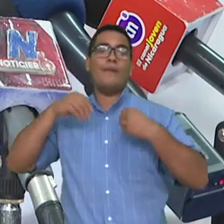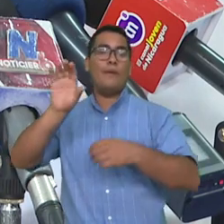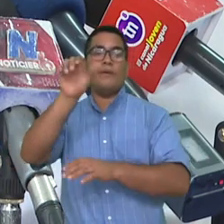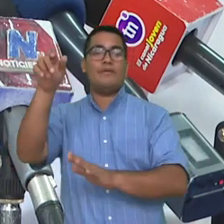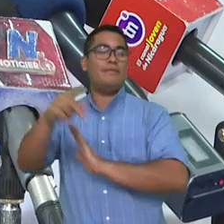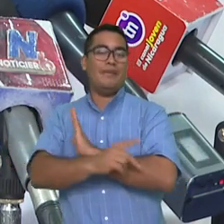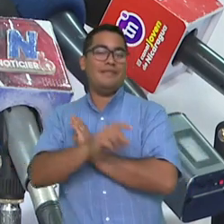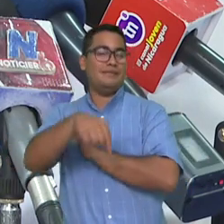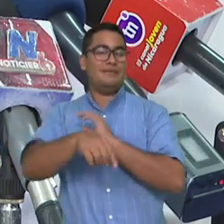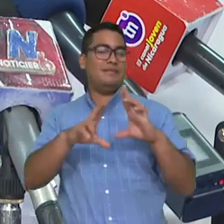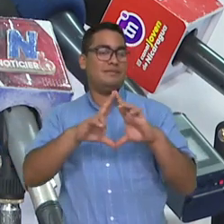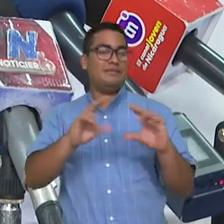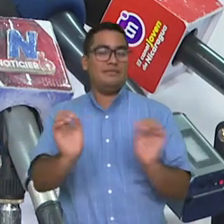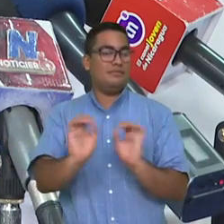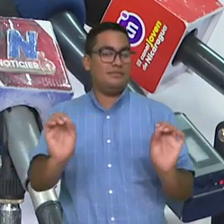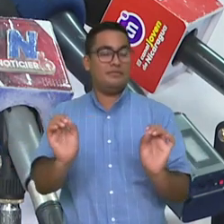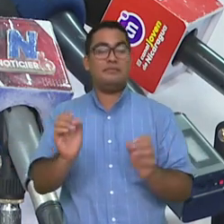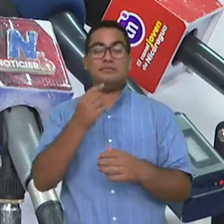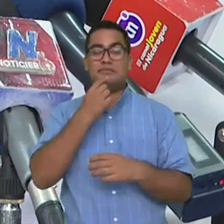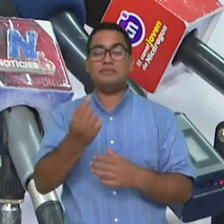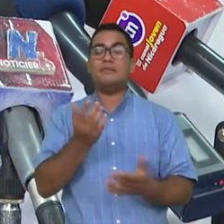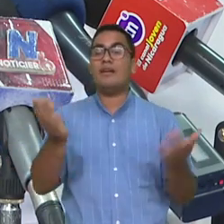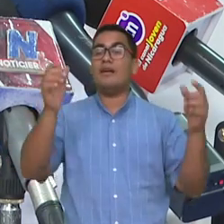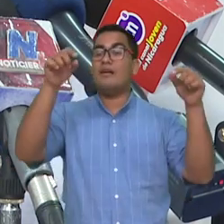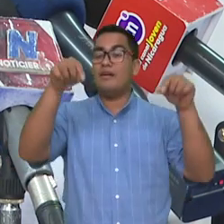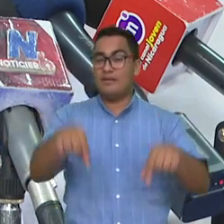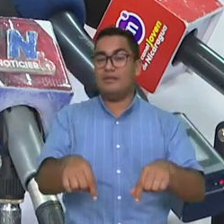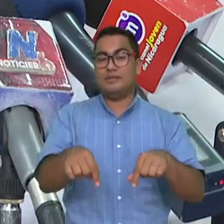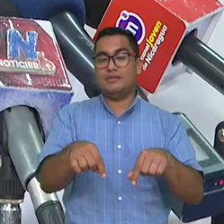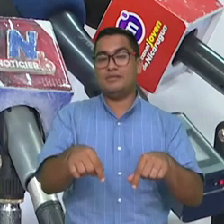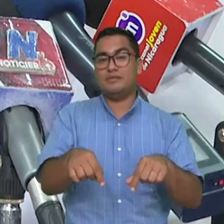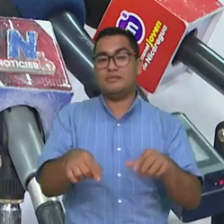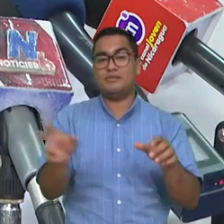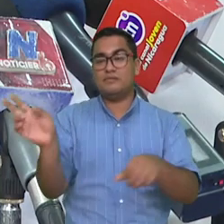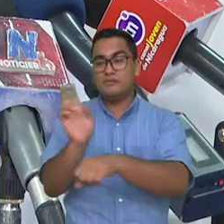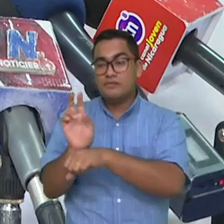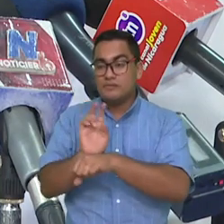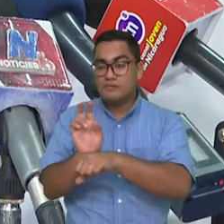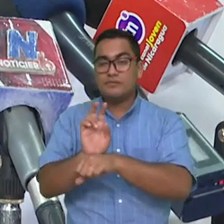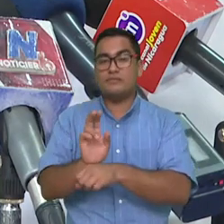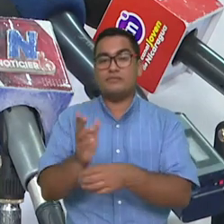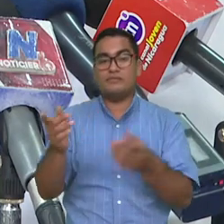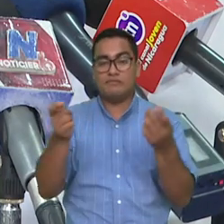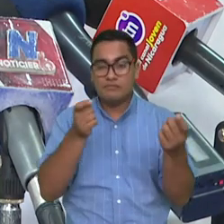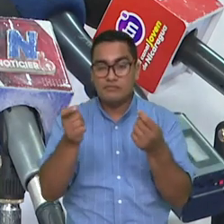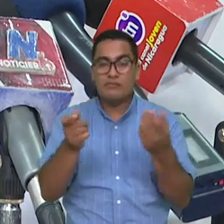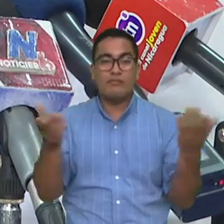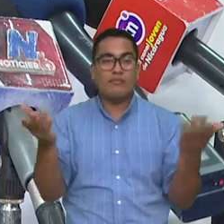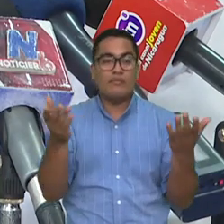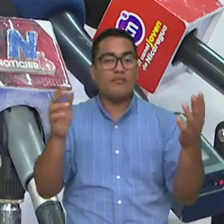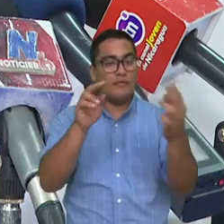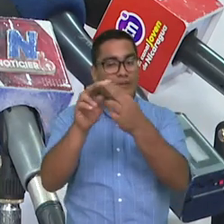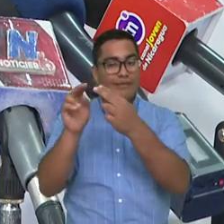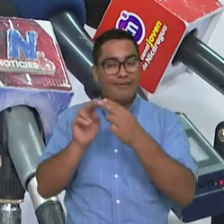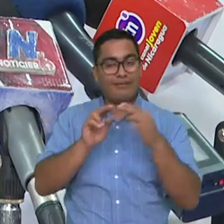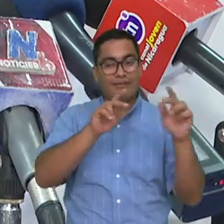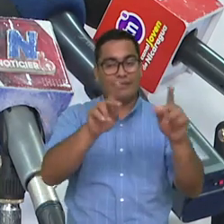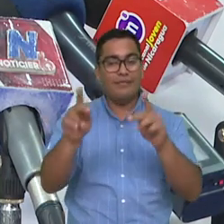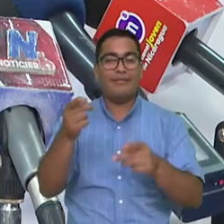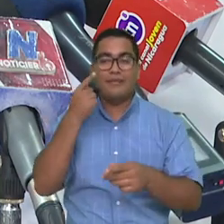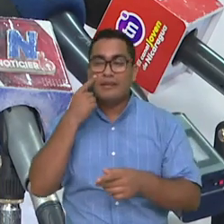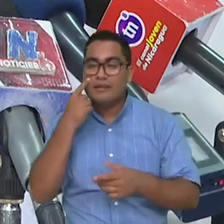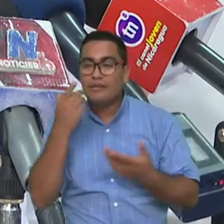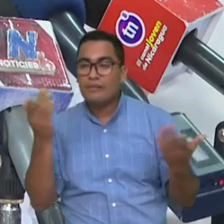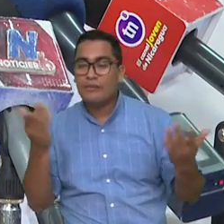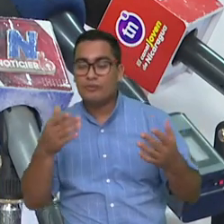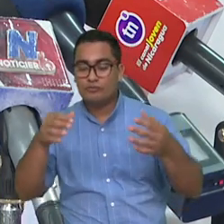esos países donde estuvieron, y que ahora, pues, estamos bajo vigilancia y en control con todos los contactos para evitar